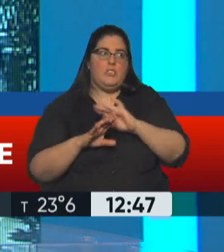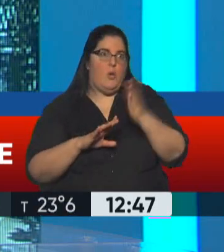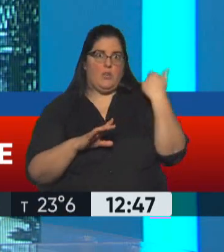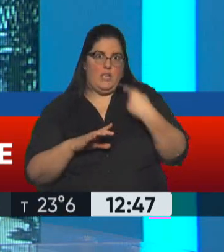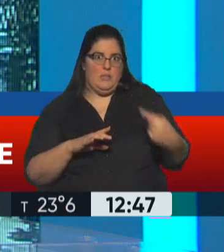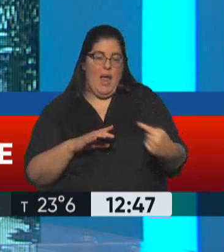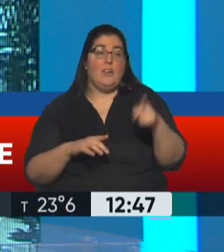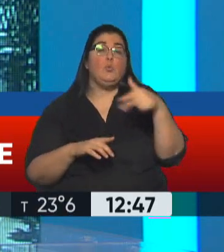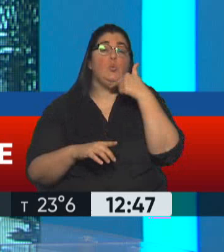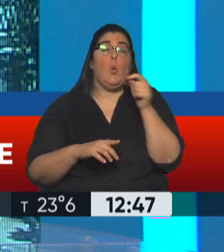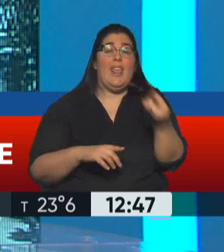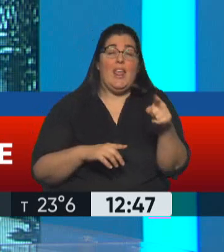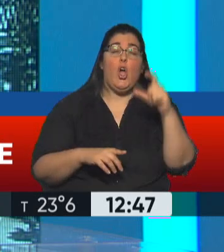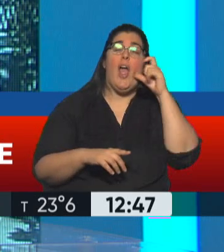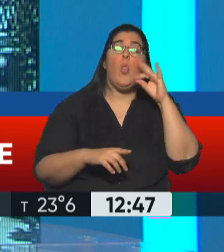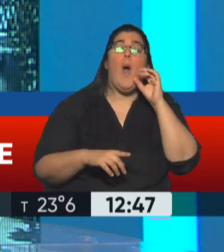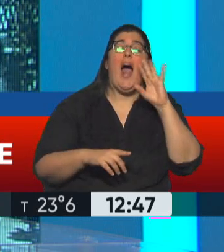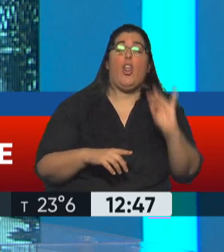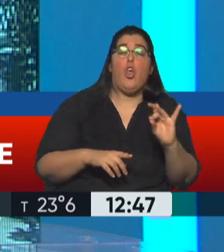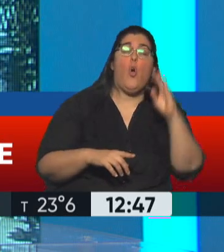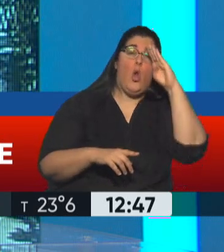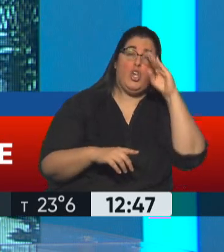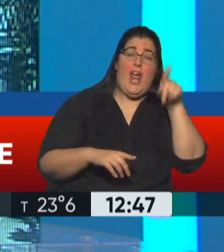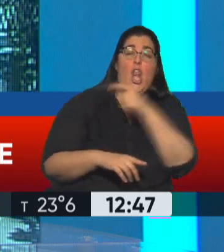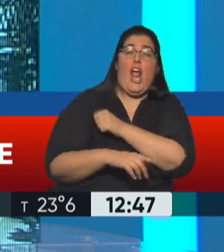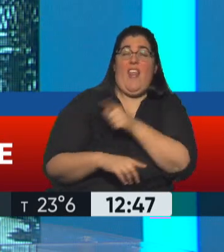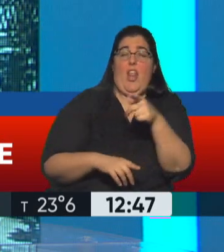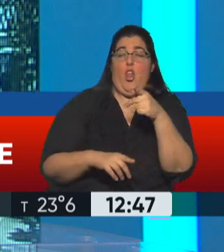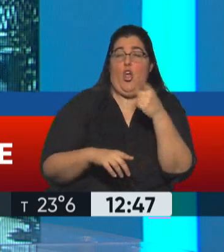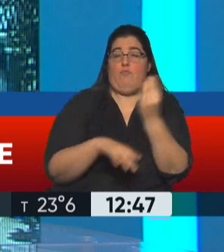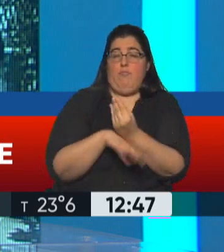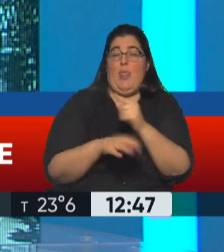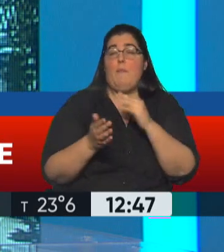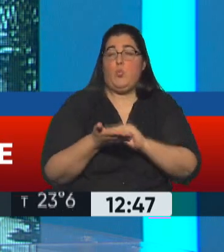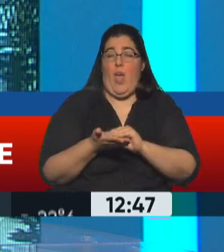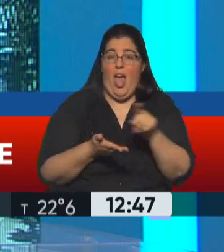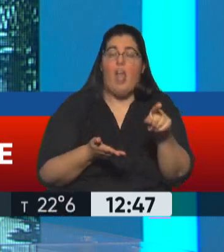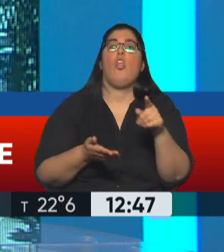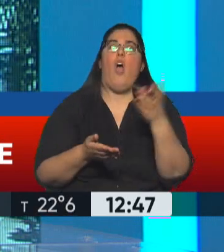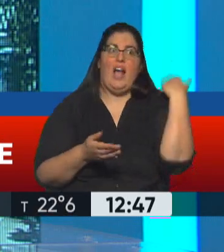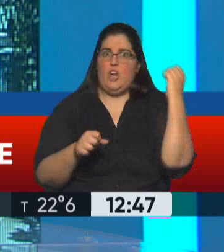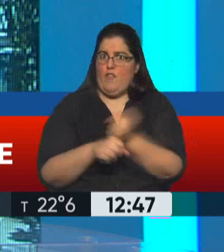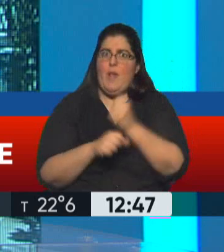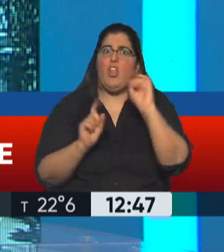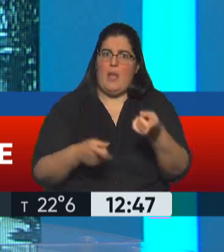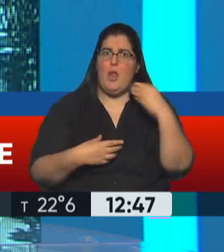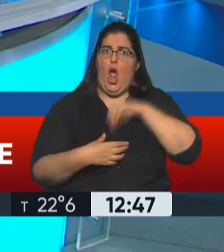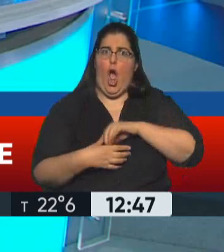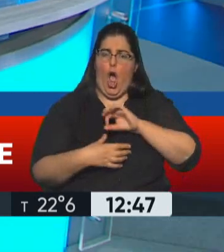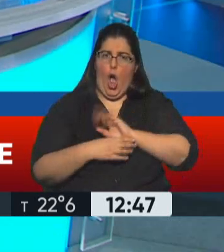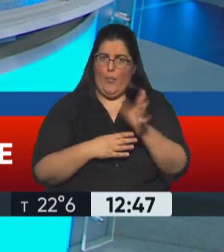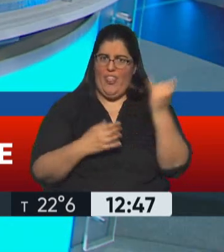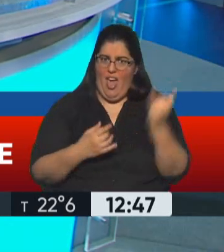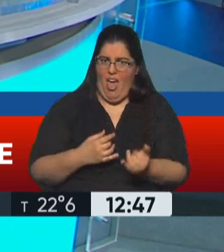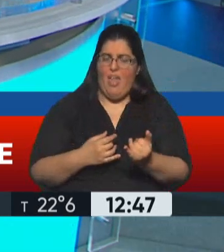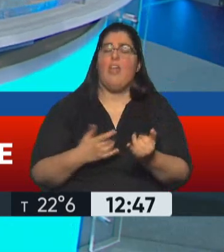hijo, Eduardo Bolsonaro, diputado también de Río de Janeiro, contagiado de coronavirus, lo confirmó en el día de ayer. Y Bolsonaro,